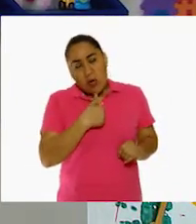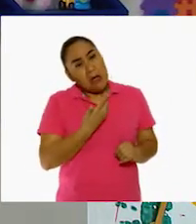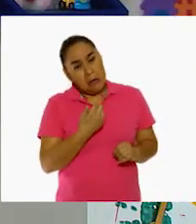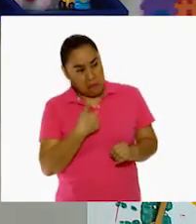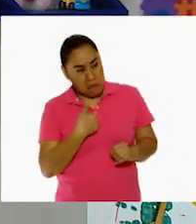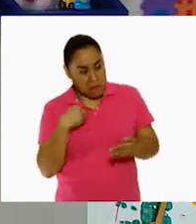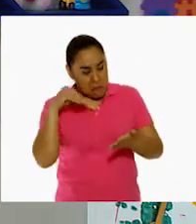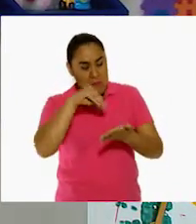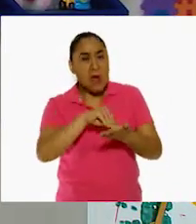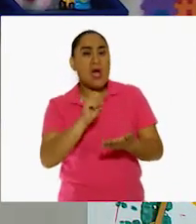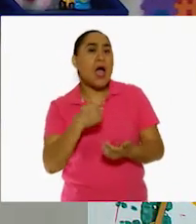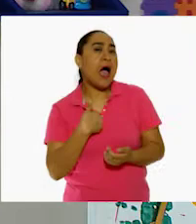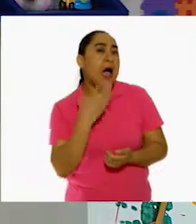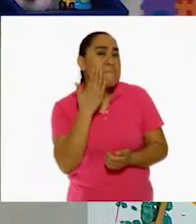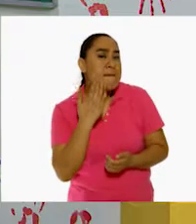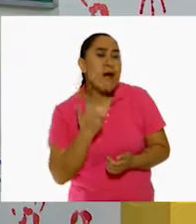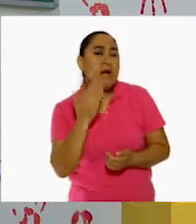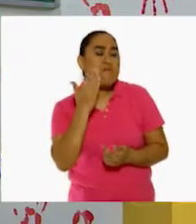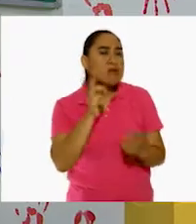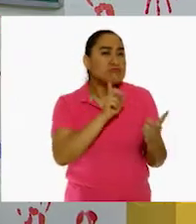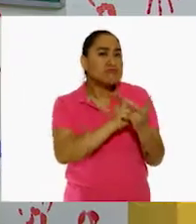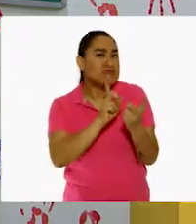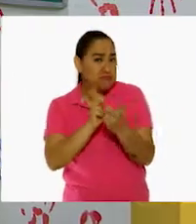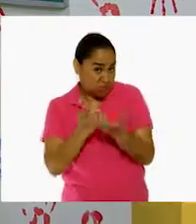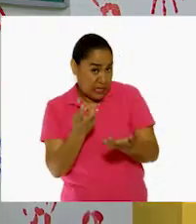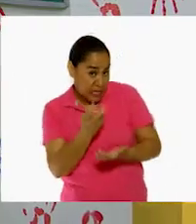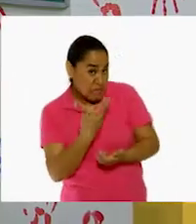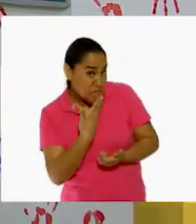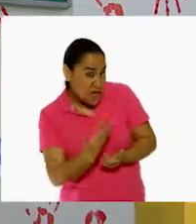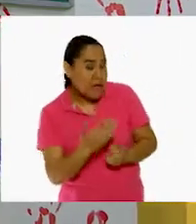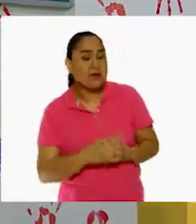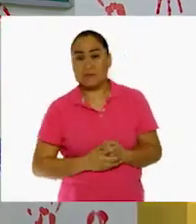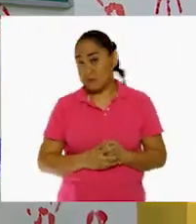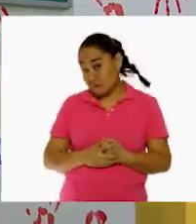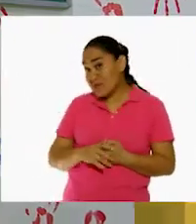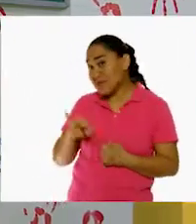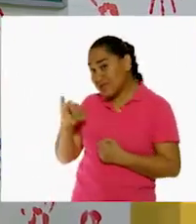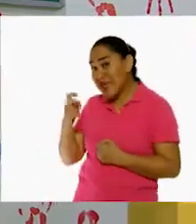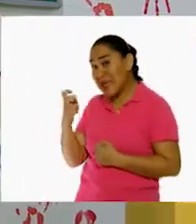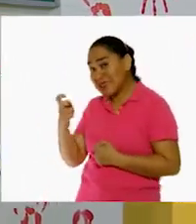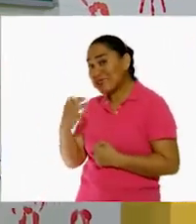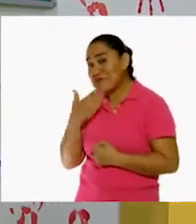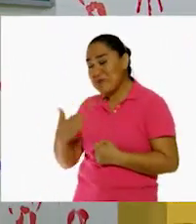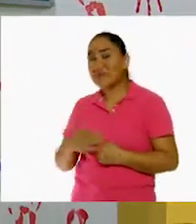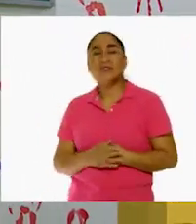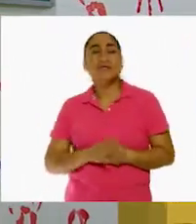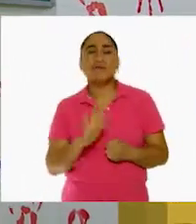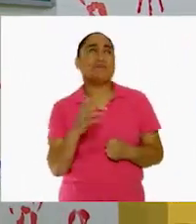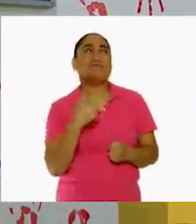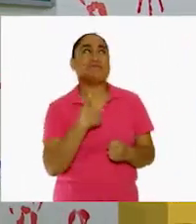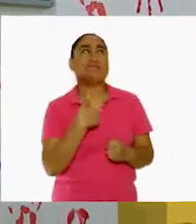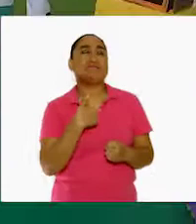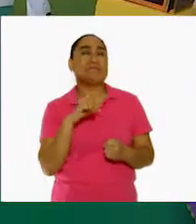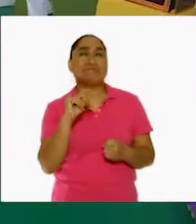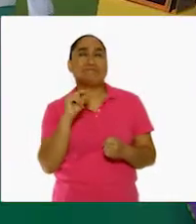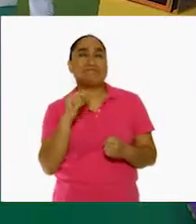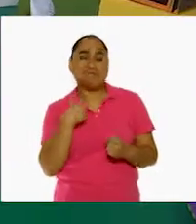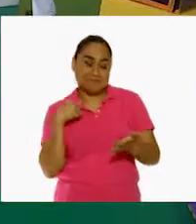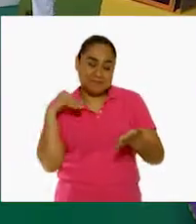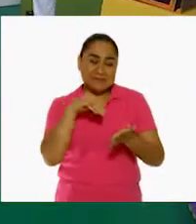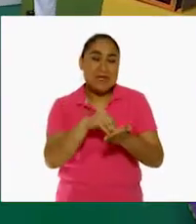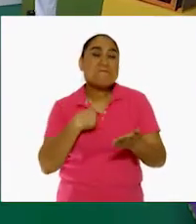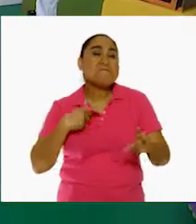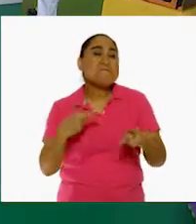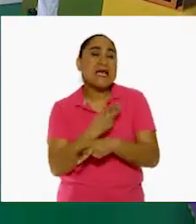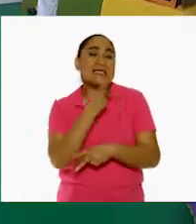las personas. Exactamente. Esa es una gran cualidad, Eric. Bueno, pero no la voy a poner porque ya la dije. Quiero que sea sorpresa. ¿O tú,